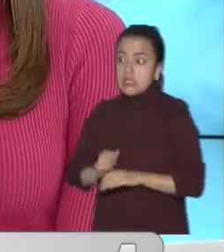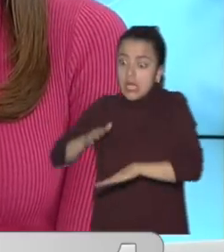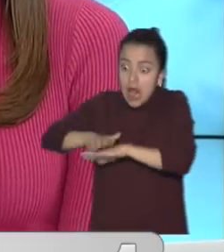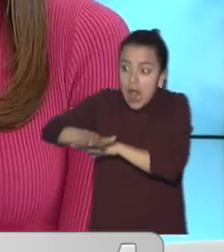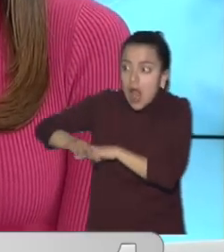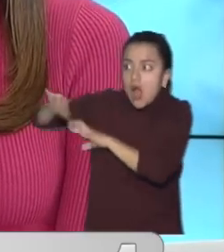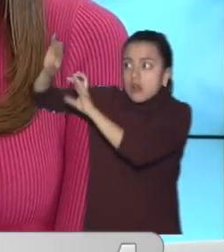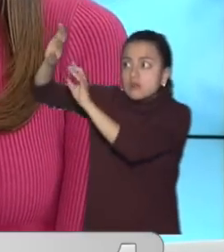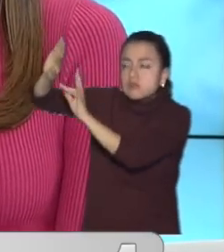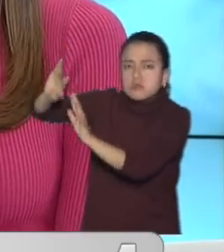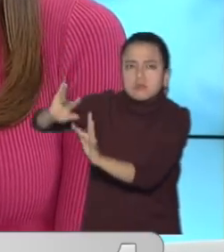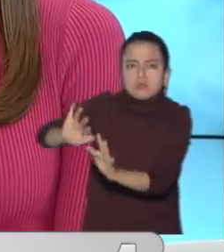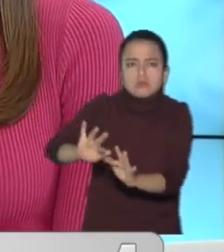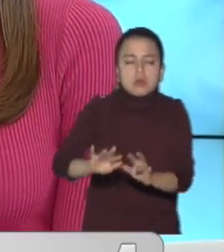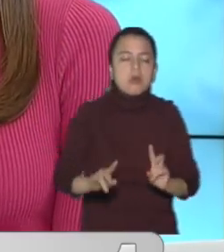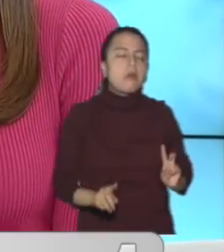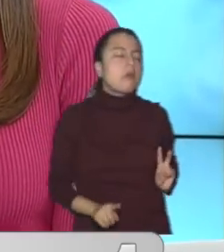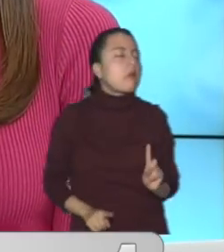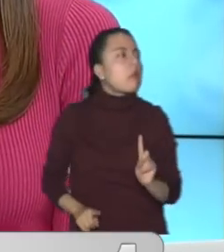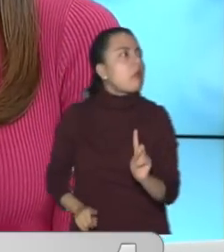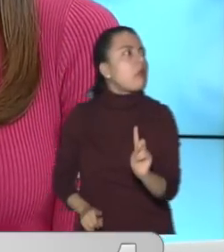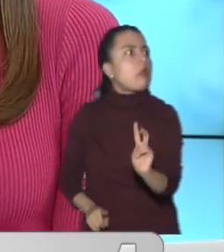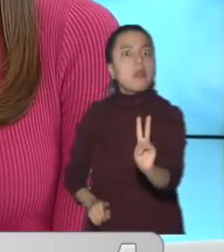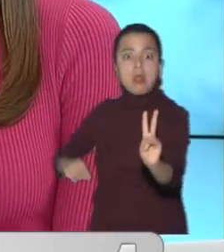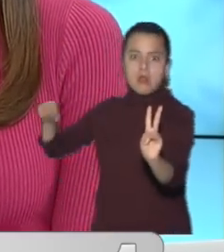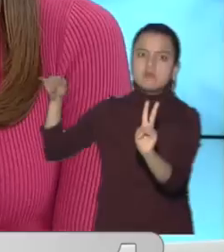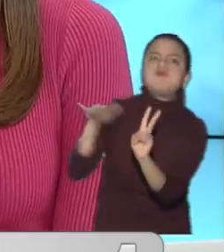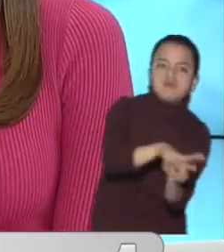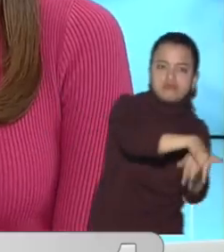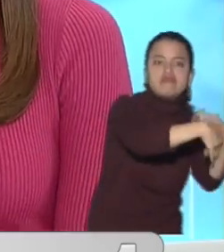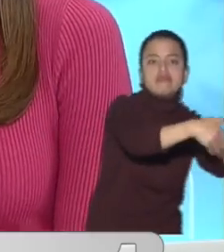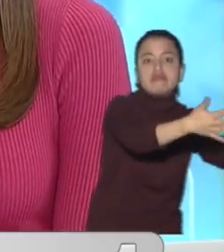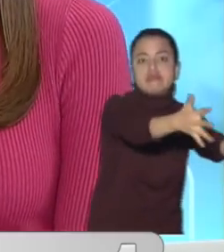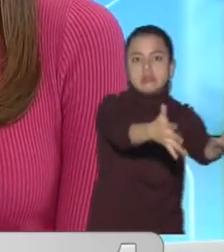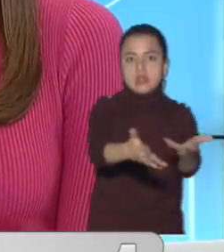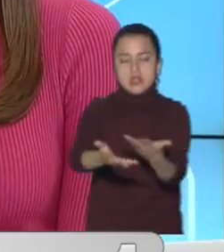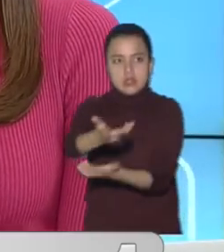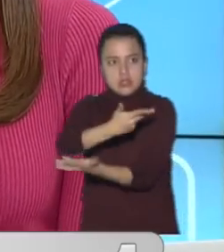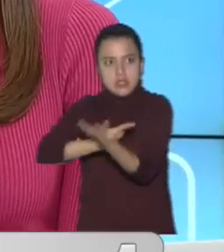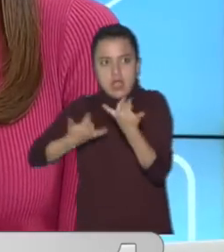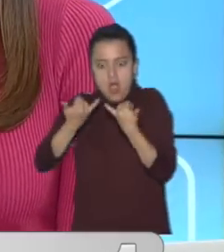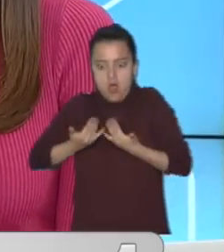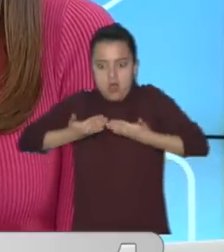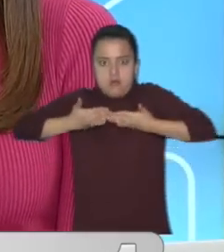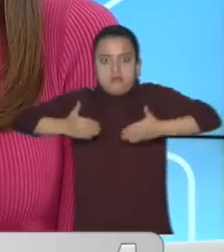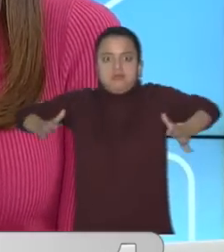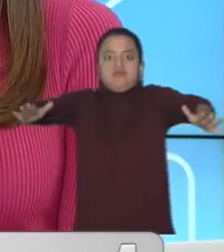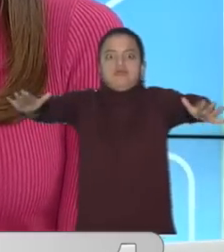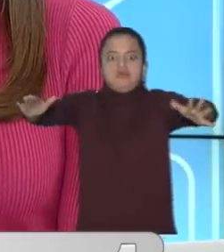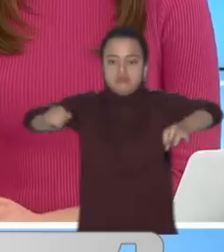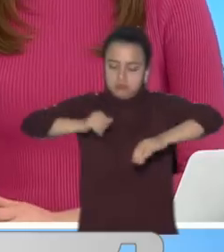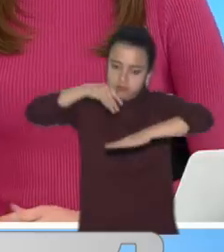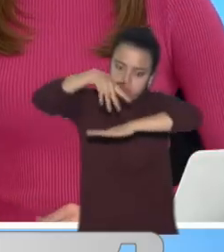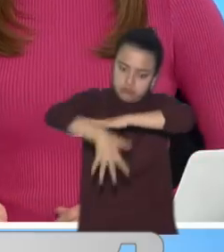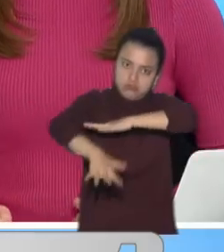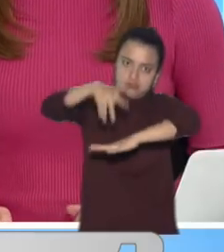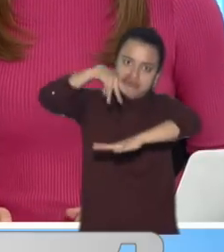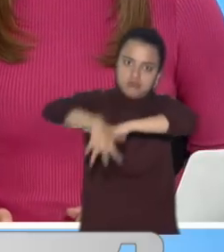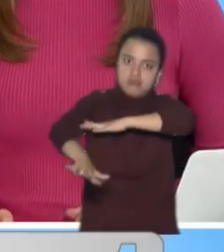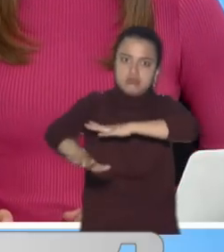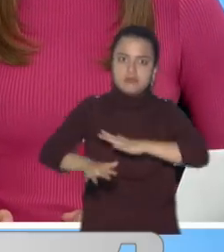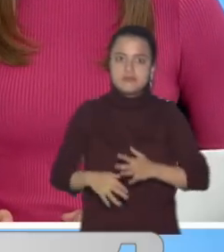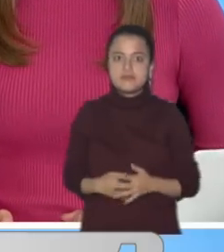tierra en el Carmen de Chucurí y en este momento en Hidrosogamoso se abren las compuertas ante el lleno del embalse. Ana Mercedes Ariza tiene los detalles